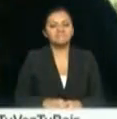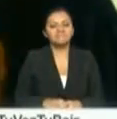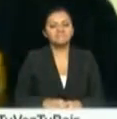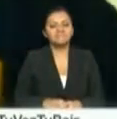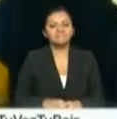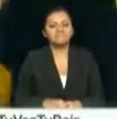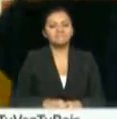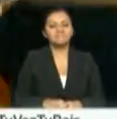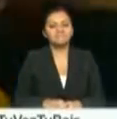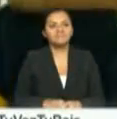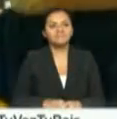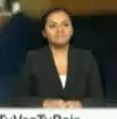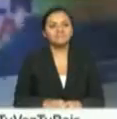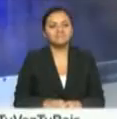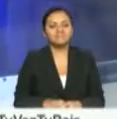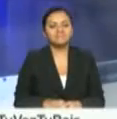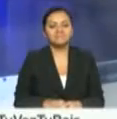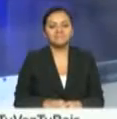Noticiero Ciudadano.